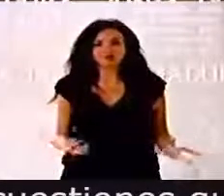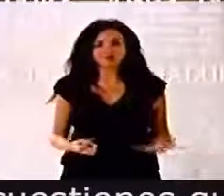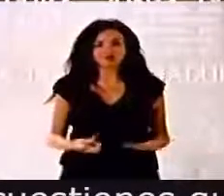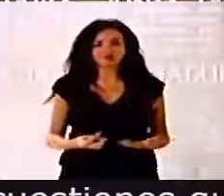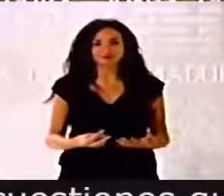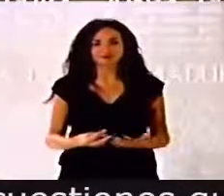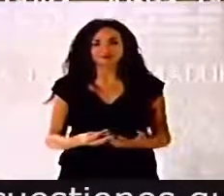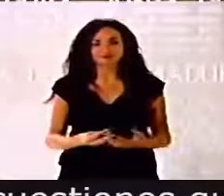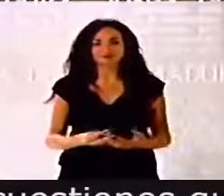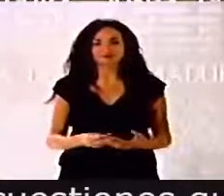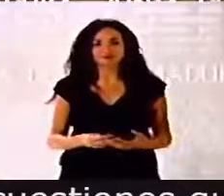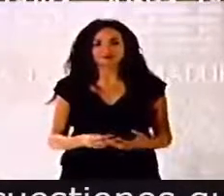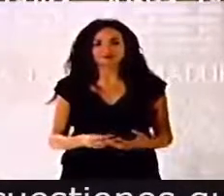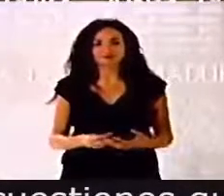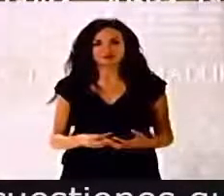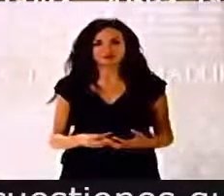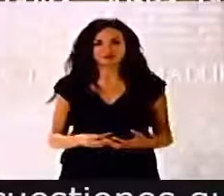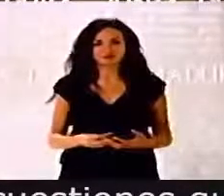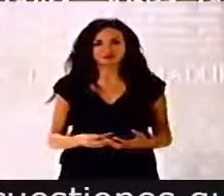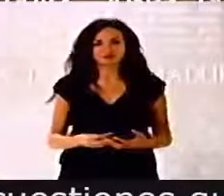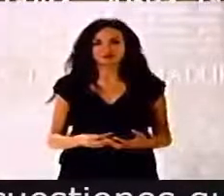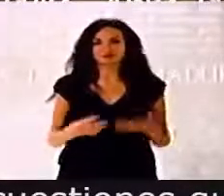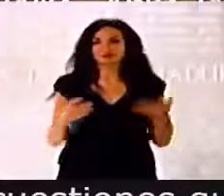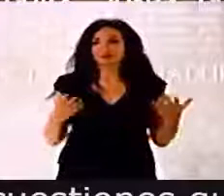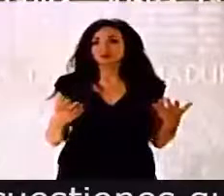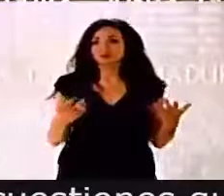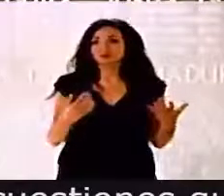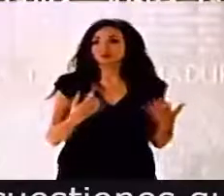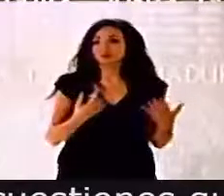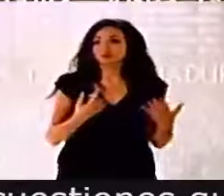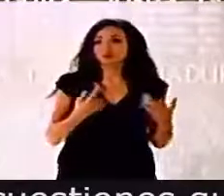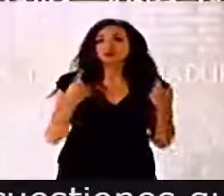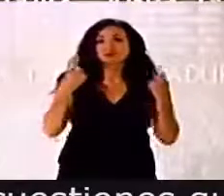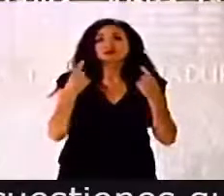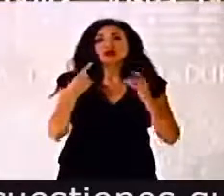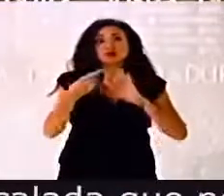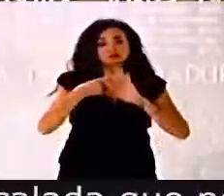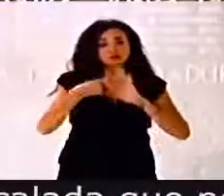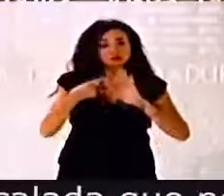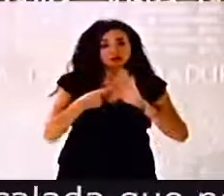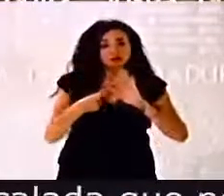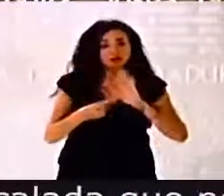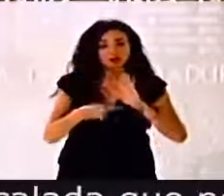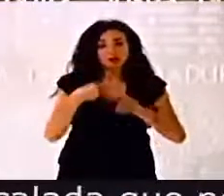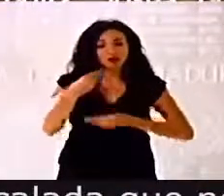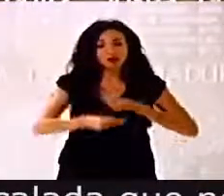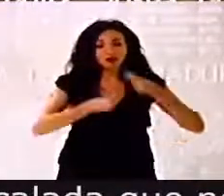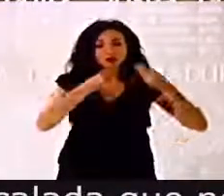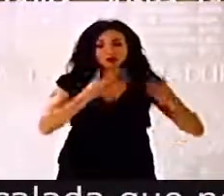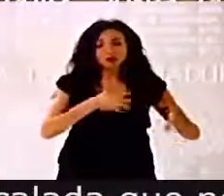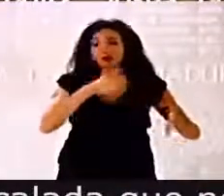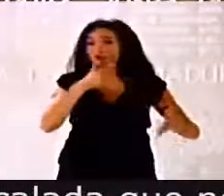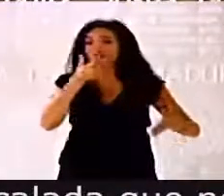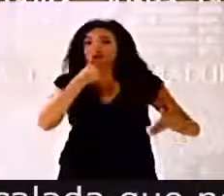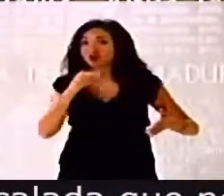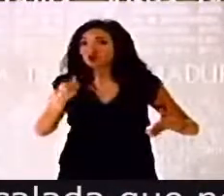salir, pues bien, de una desescalada que no es fácil, que es la desescalada